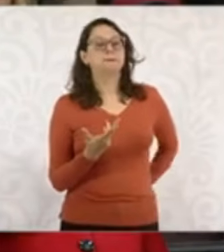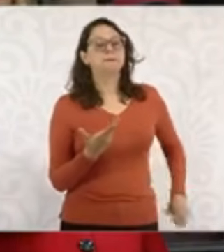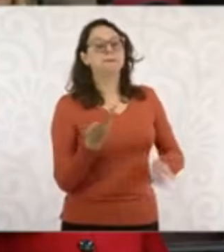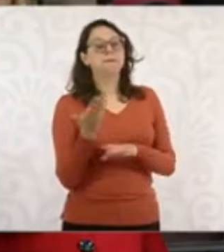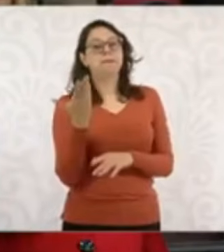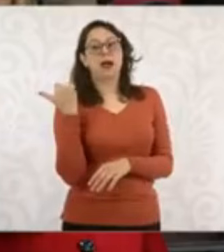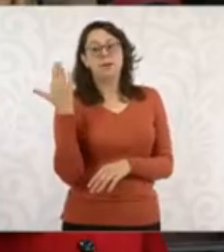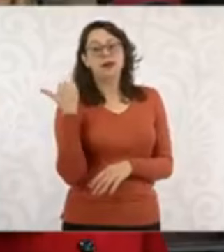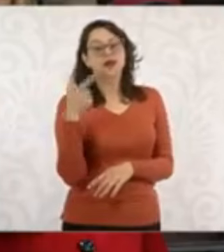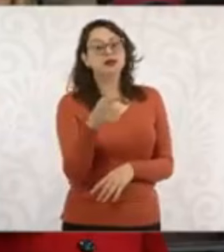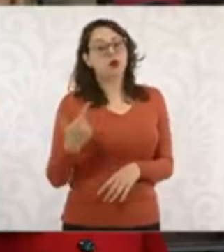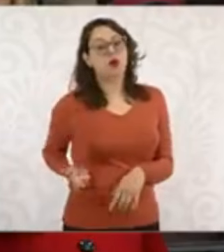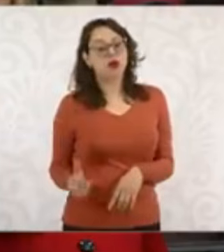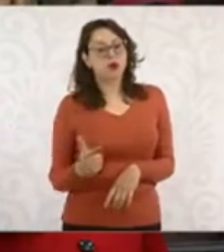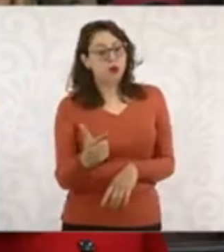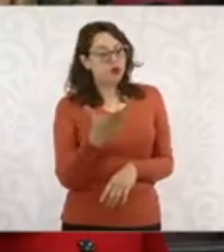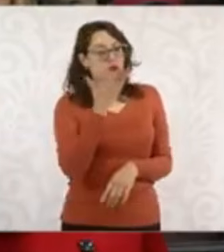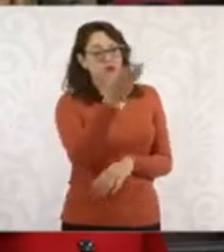usted crea un nuevo ejido.